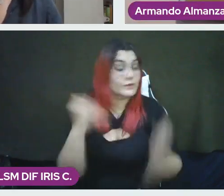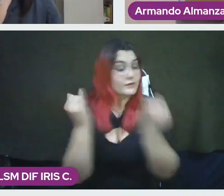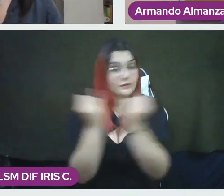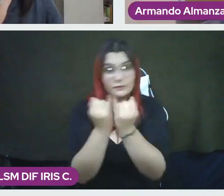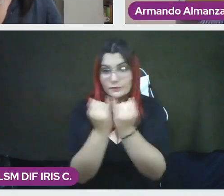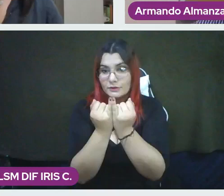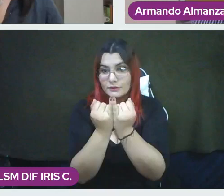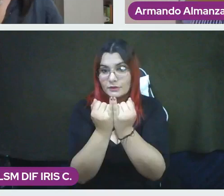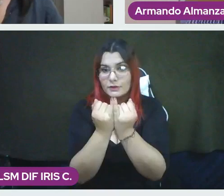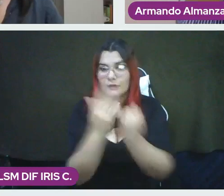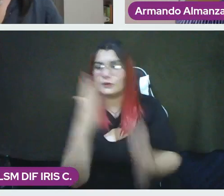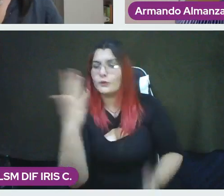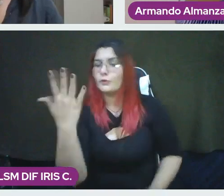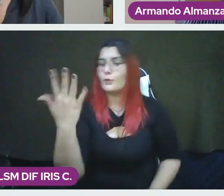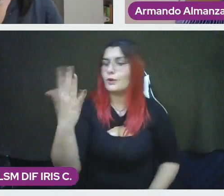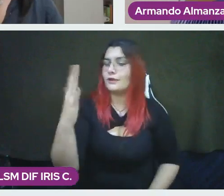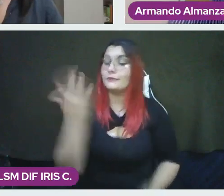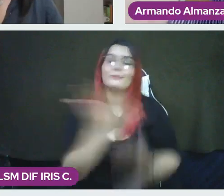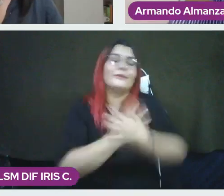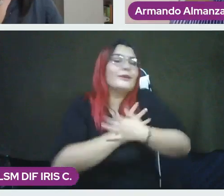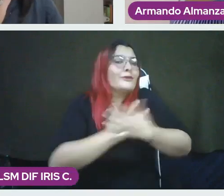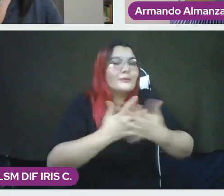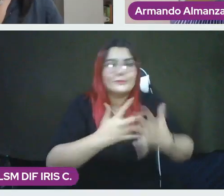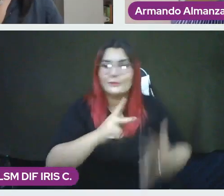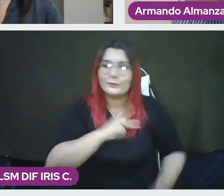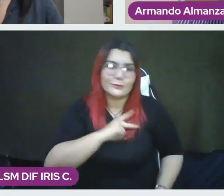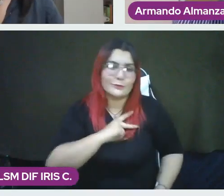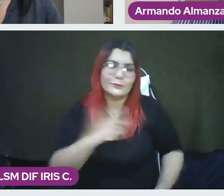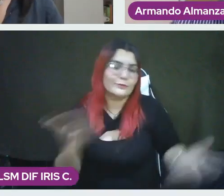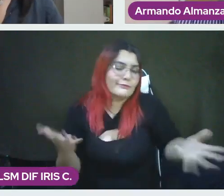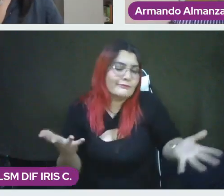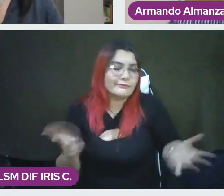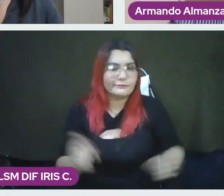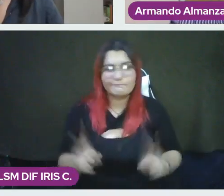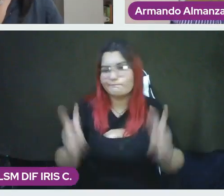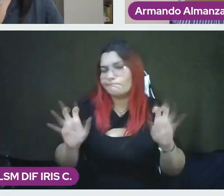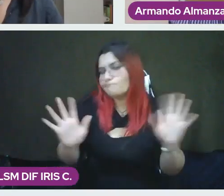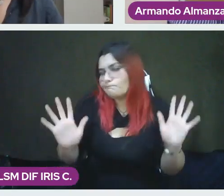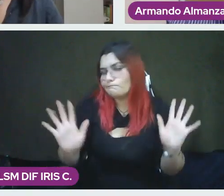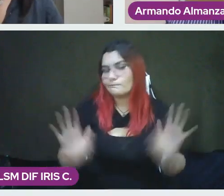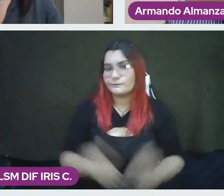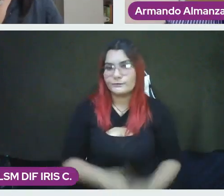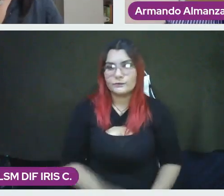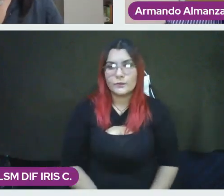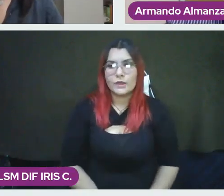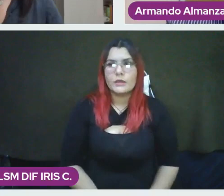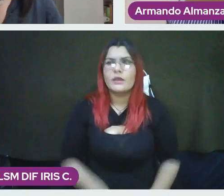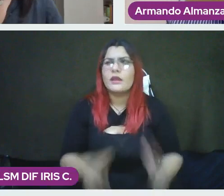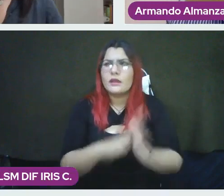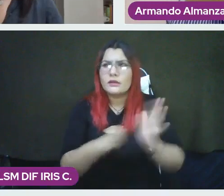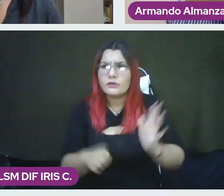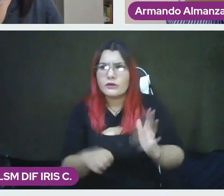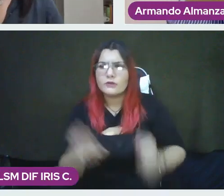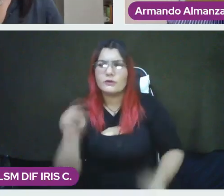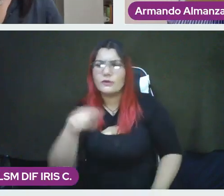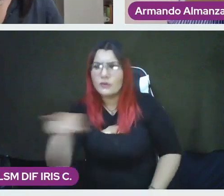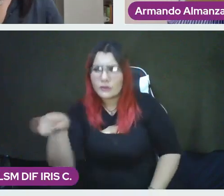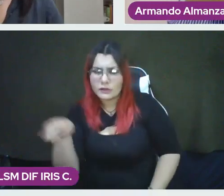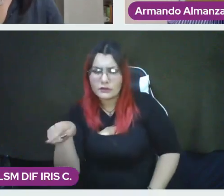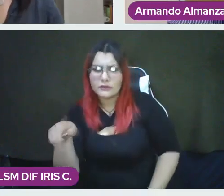Voy a omitir la respuesta ante cuando la gente me dice cómo está, ¿no? Yo les digo muy